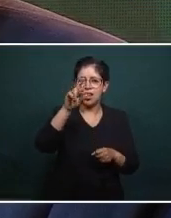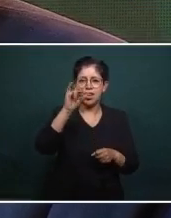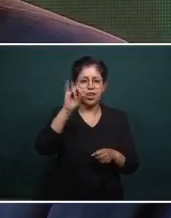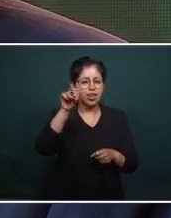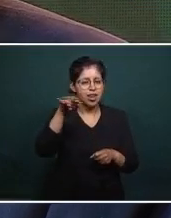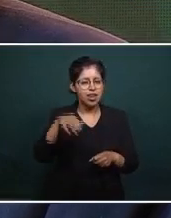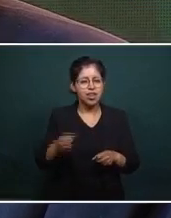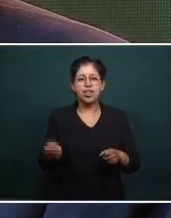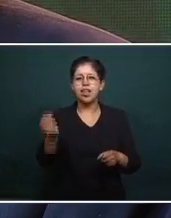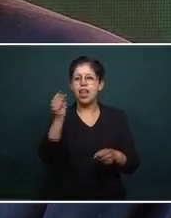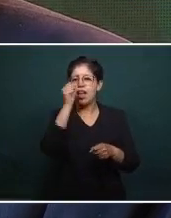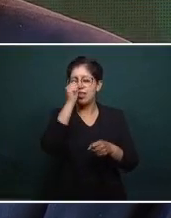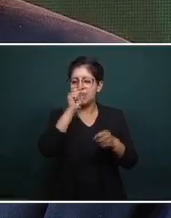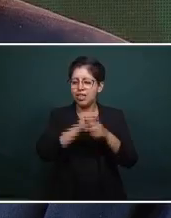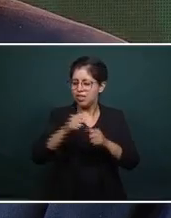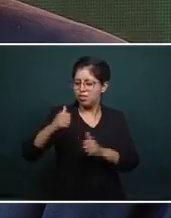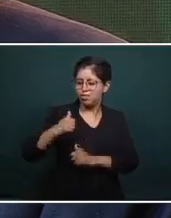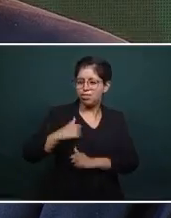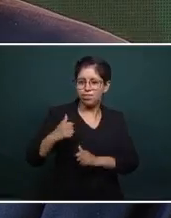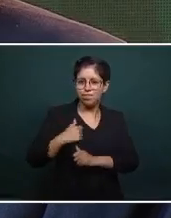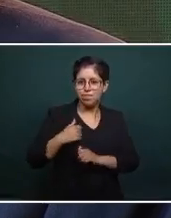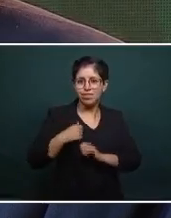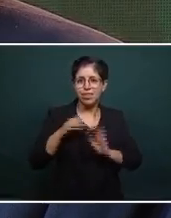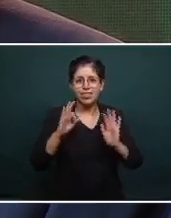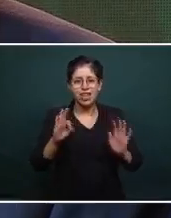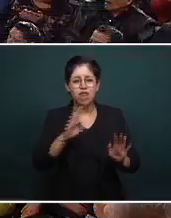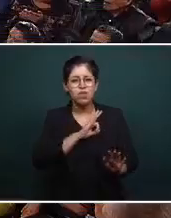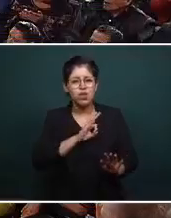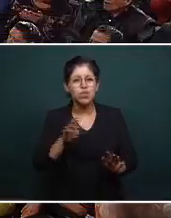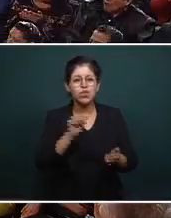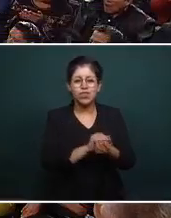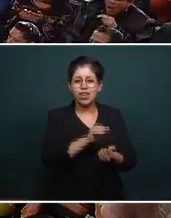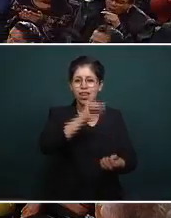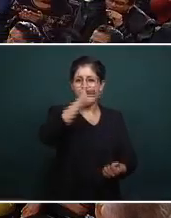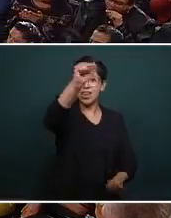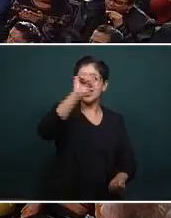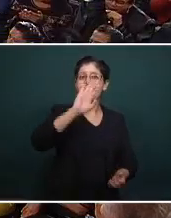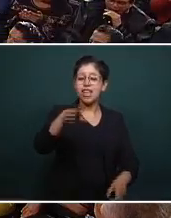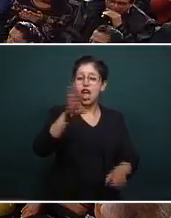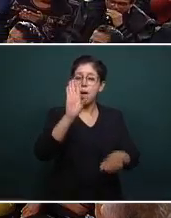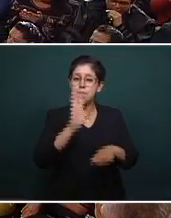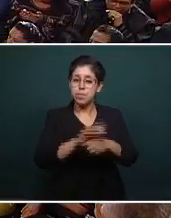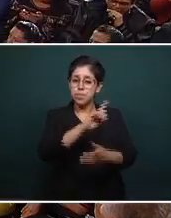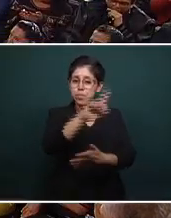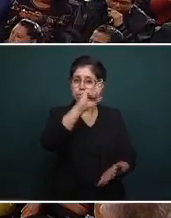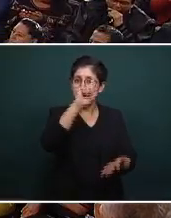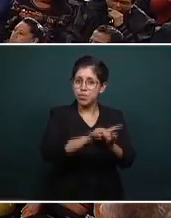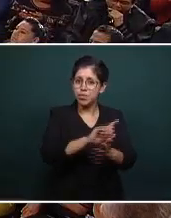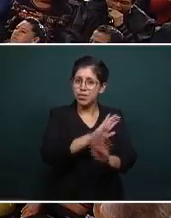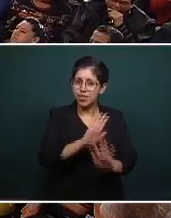Defensa. Ya es constitucional, es legal.